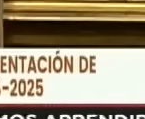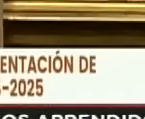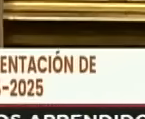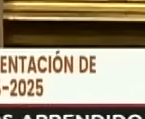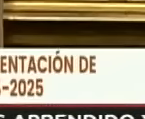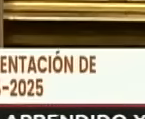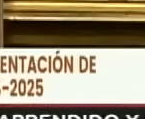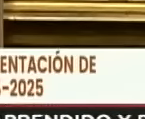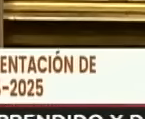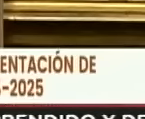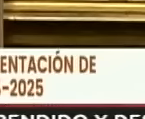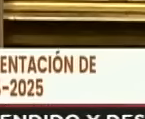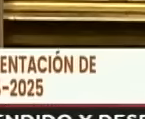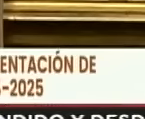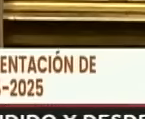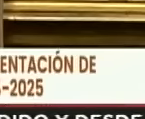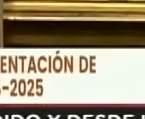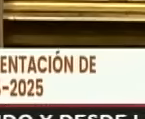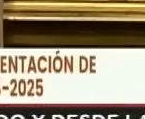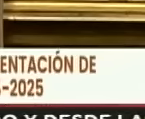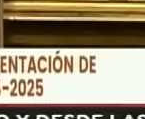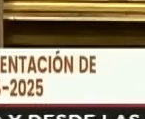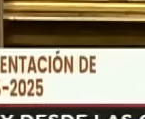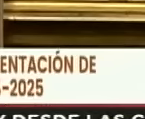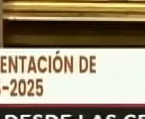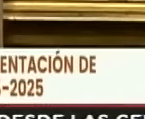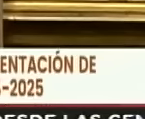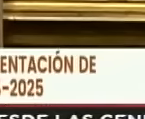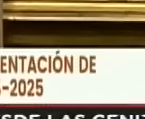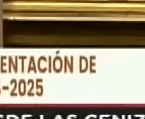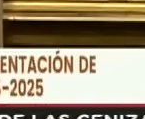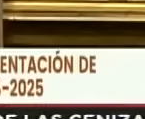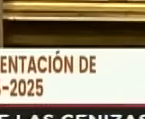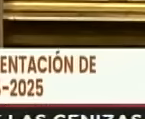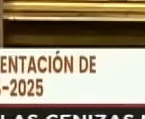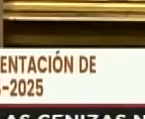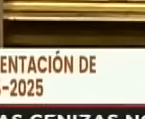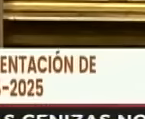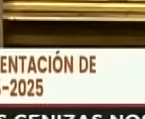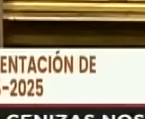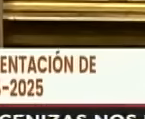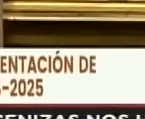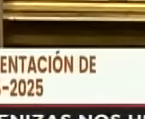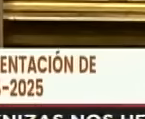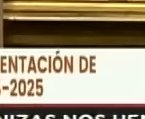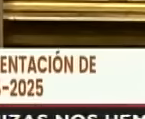la Asamblea Nacional de la República Bolivariana de Venezuela para el periodo